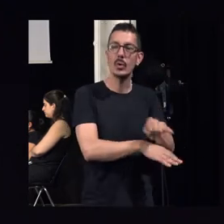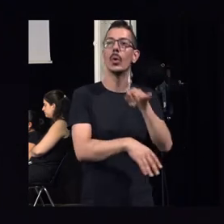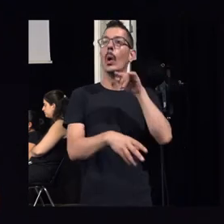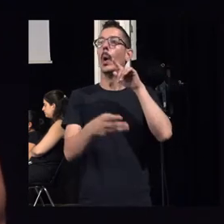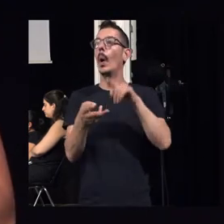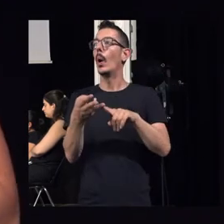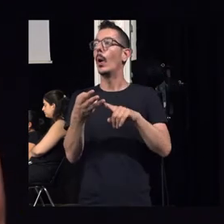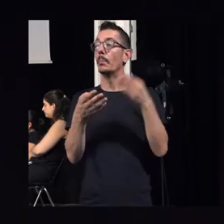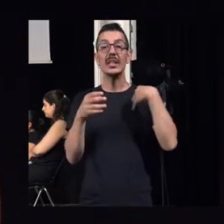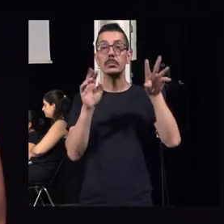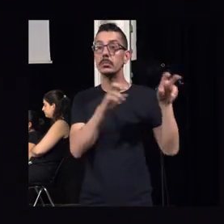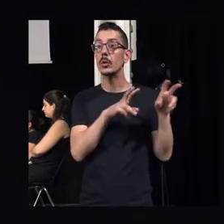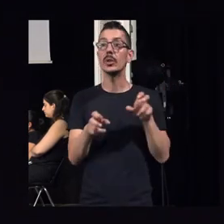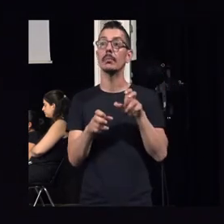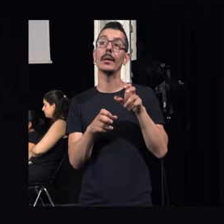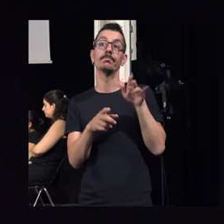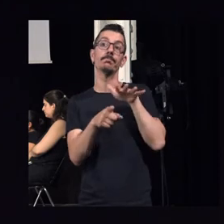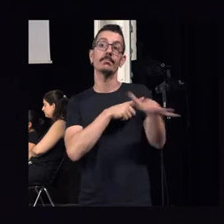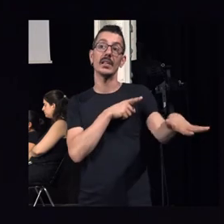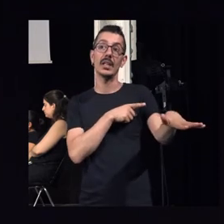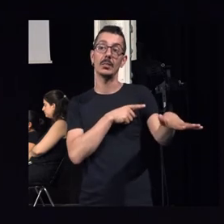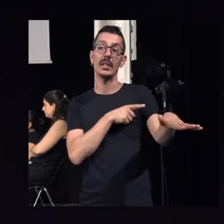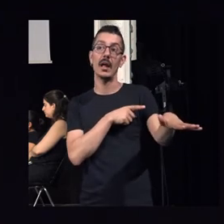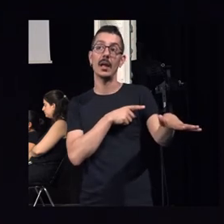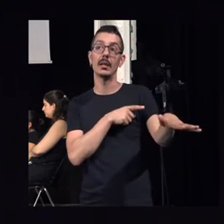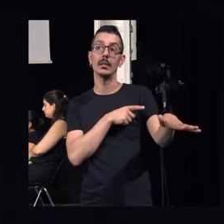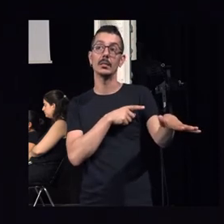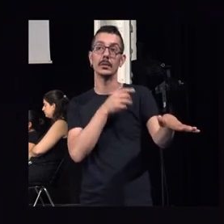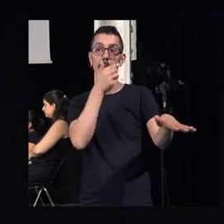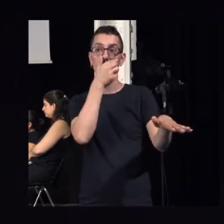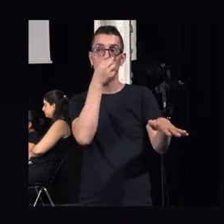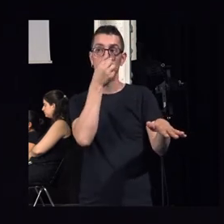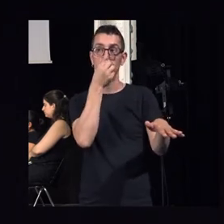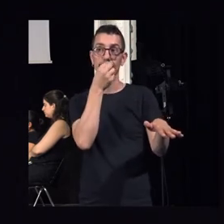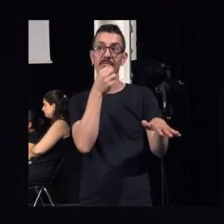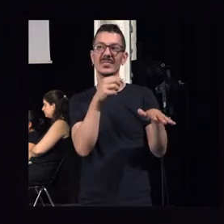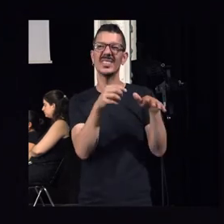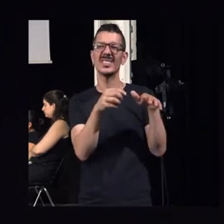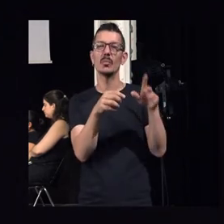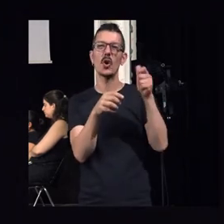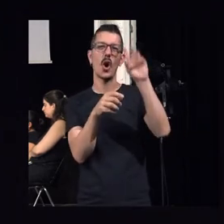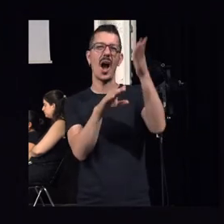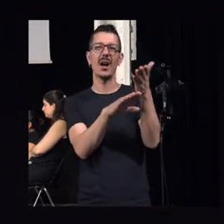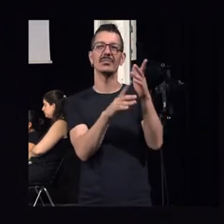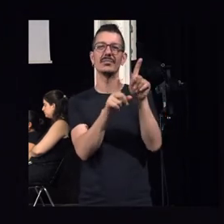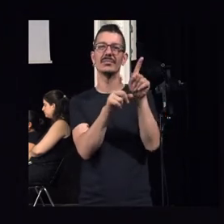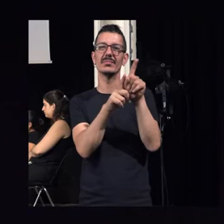está determinada también, bueno, por esto, esta determinación también es bastante colonialista, ¿no? Bastante